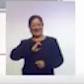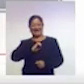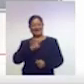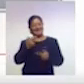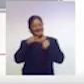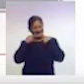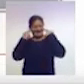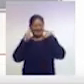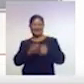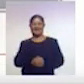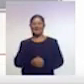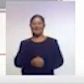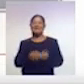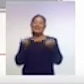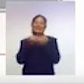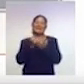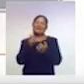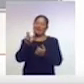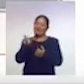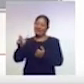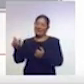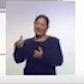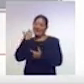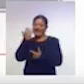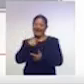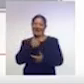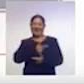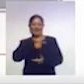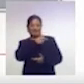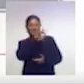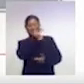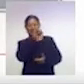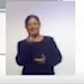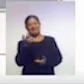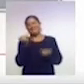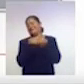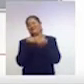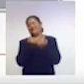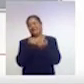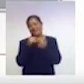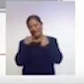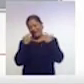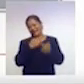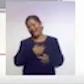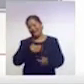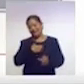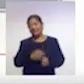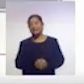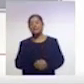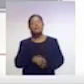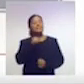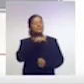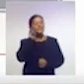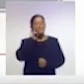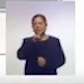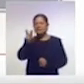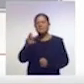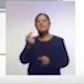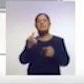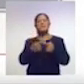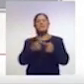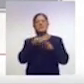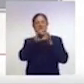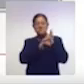¿no, Giovanni? Sí, totalmente. Y es que, imagínate, ellos se fijaron en el torneo anterior de los equipos que habían sido los menos goleados, como el